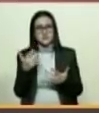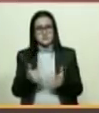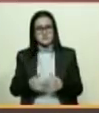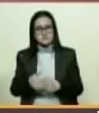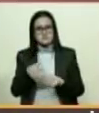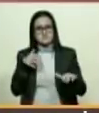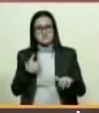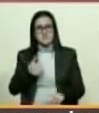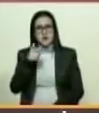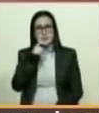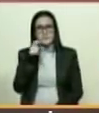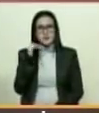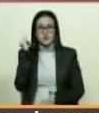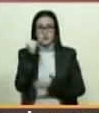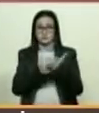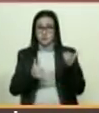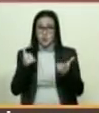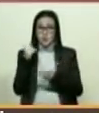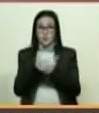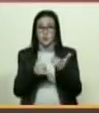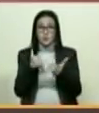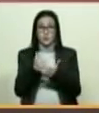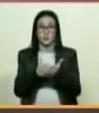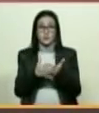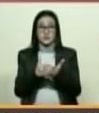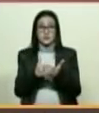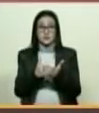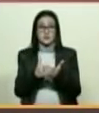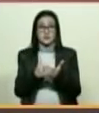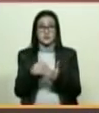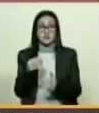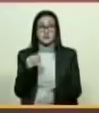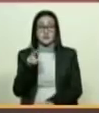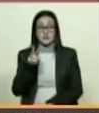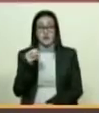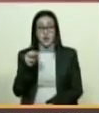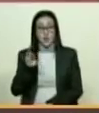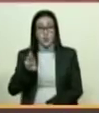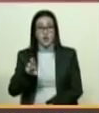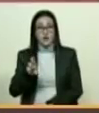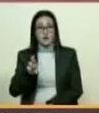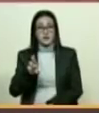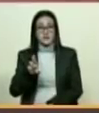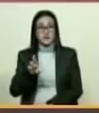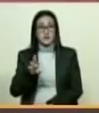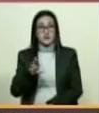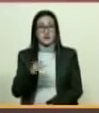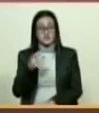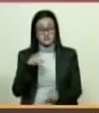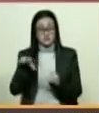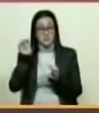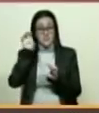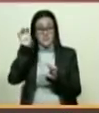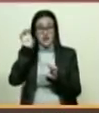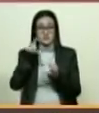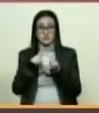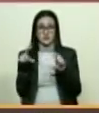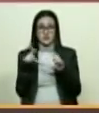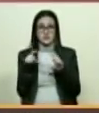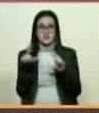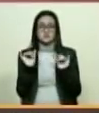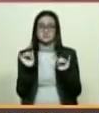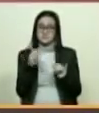cantidad de registros que se hicieron a través del código VQR del carnet de la patria, el